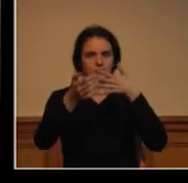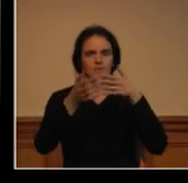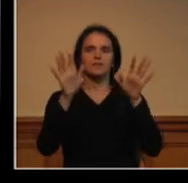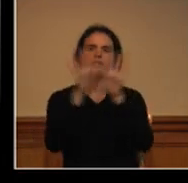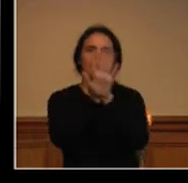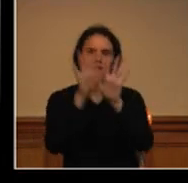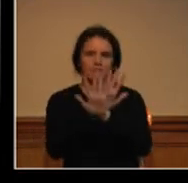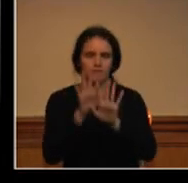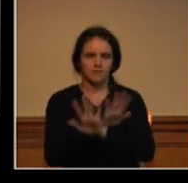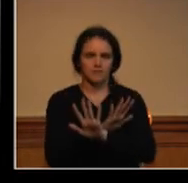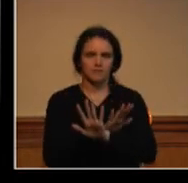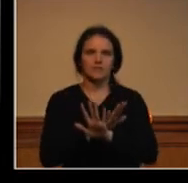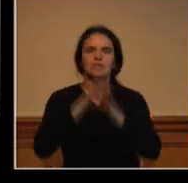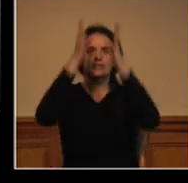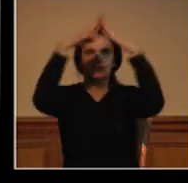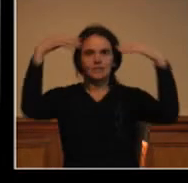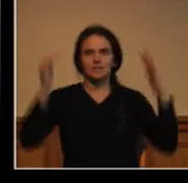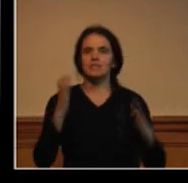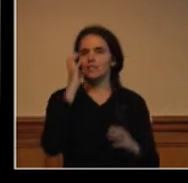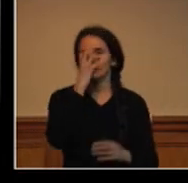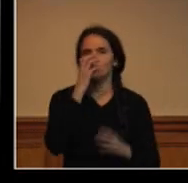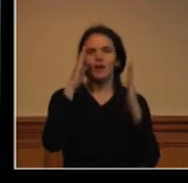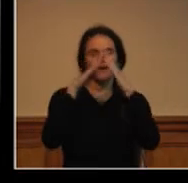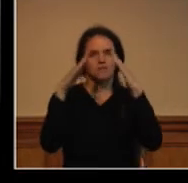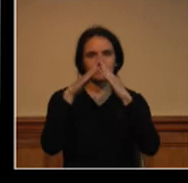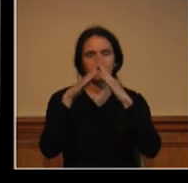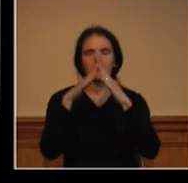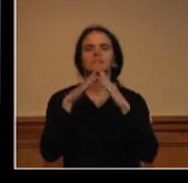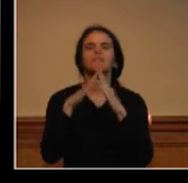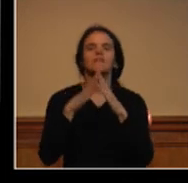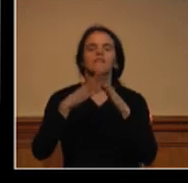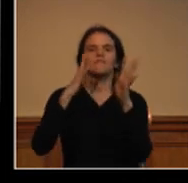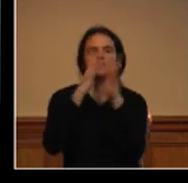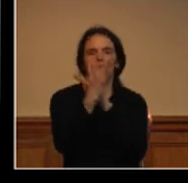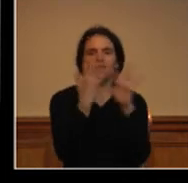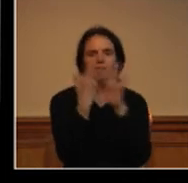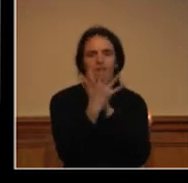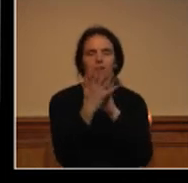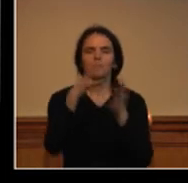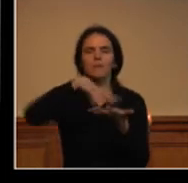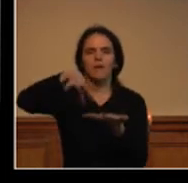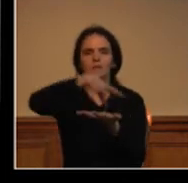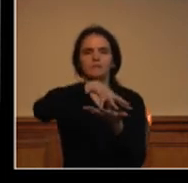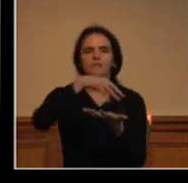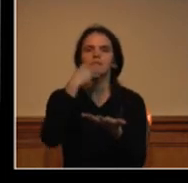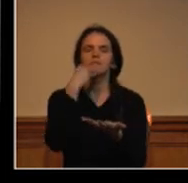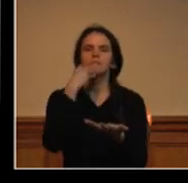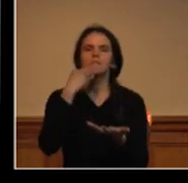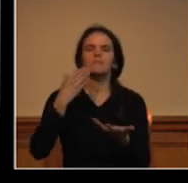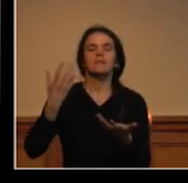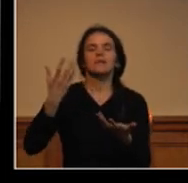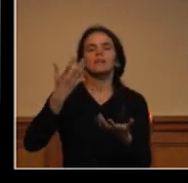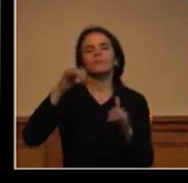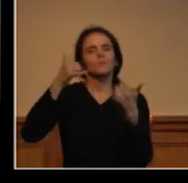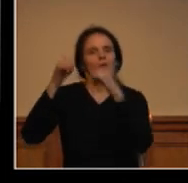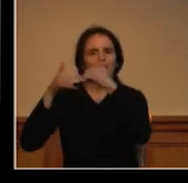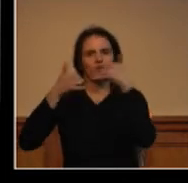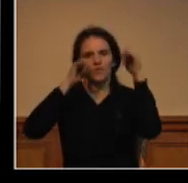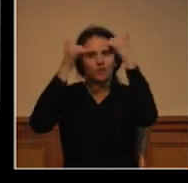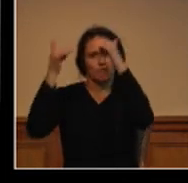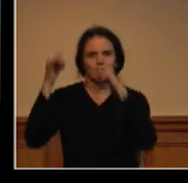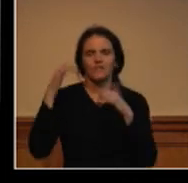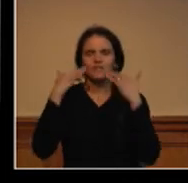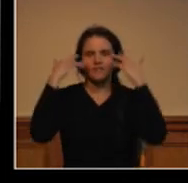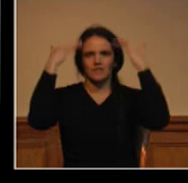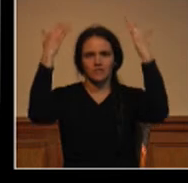teatro, el circo, la casa, la feria, la plaza y el parque de diversiones. Si se dan